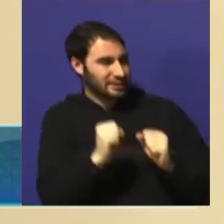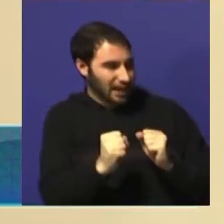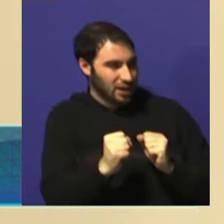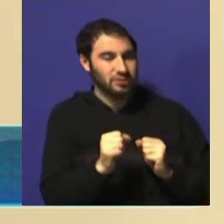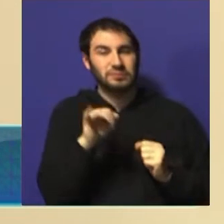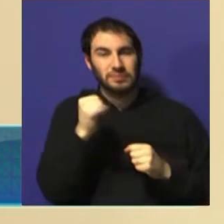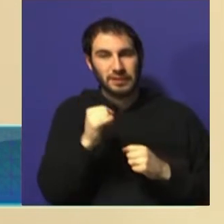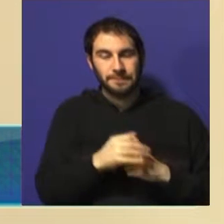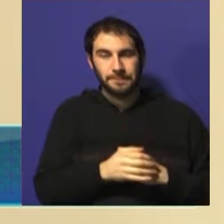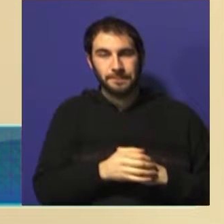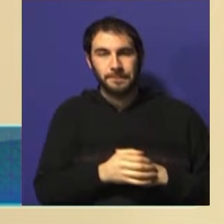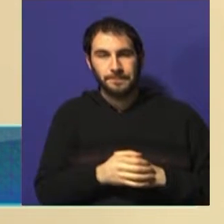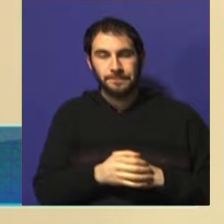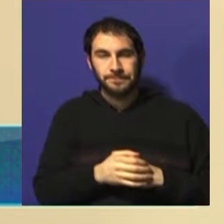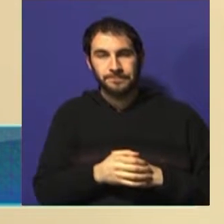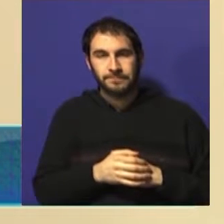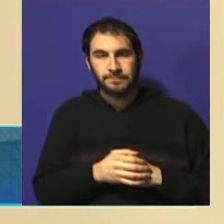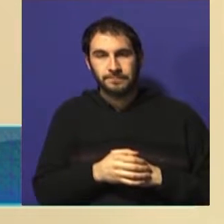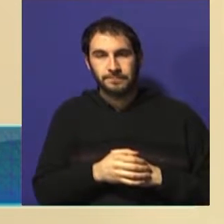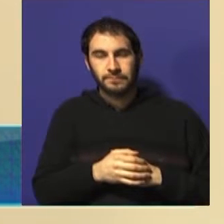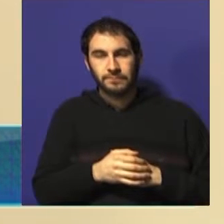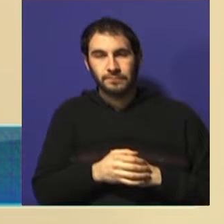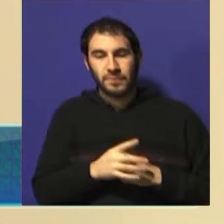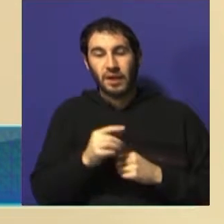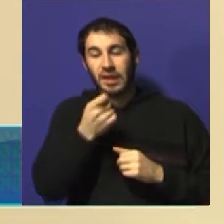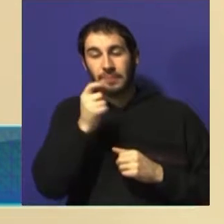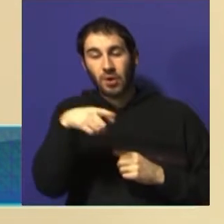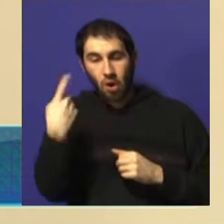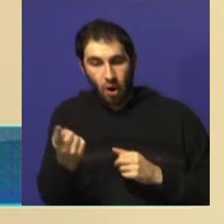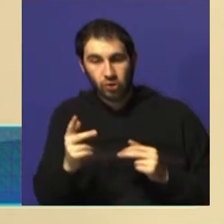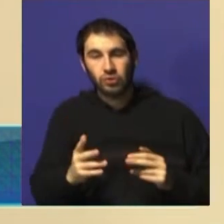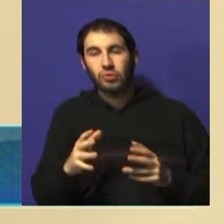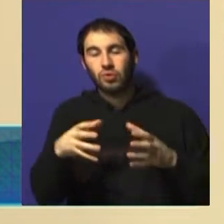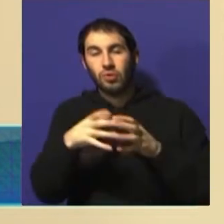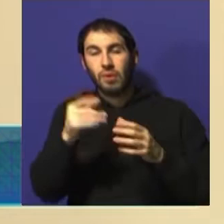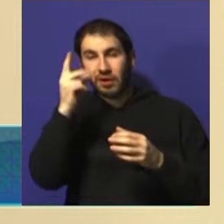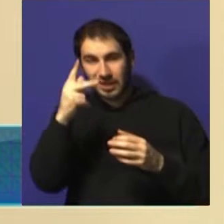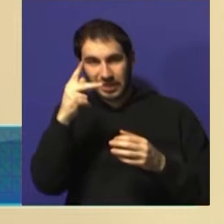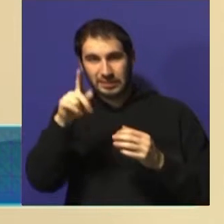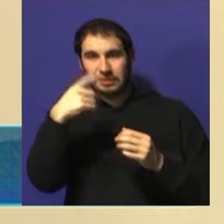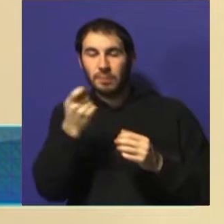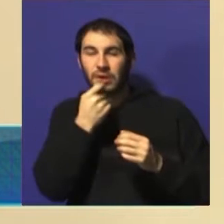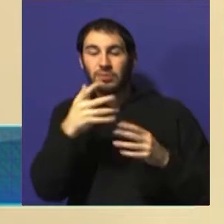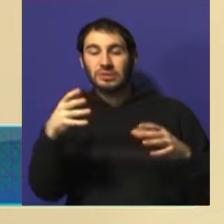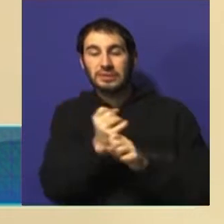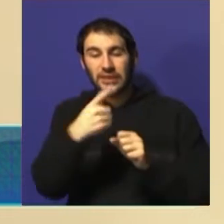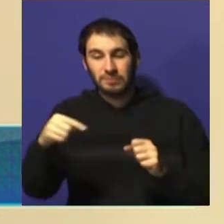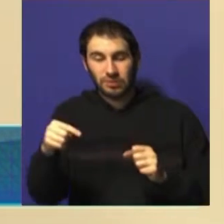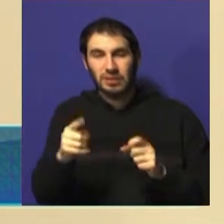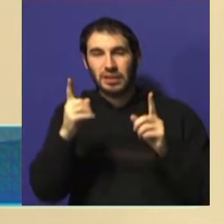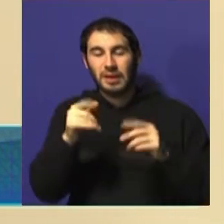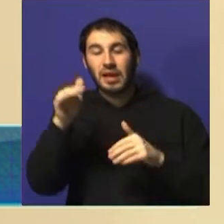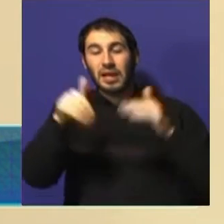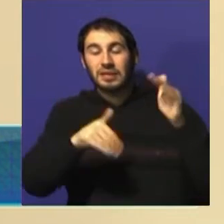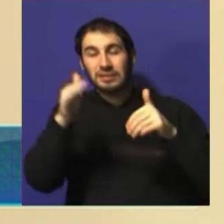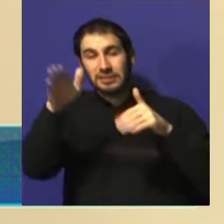Exactamente. ¿No? Hay otro ejemplo dentro de esa estructura kirchnerista que en otros ámbitos, por ejemplo en el transporte, donde también las